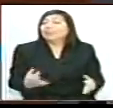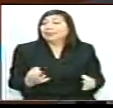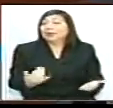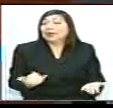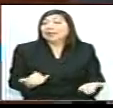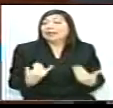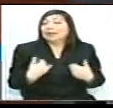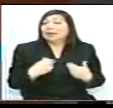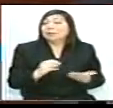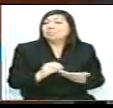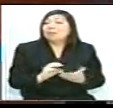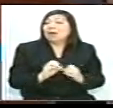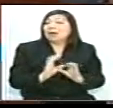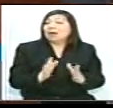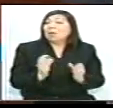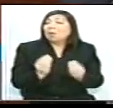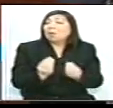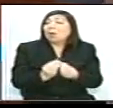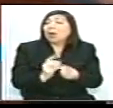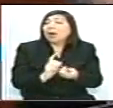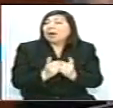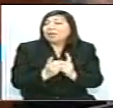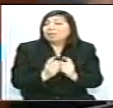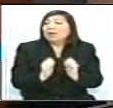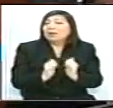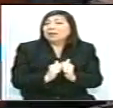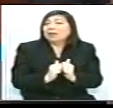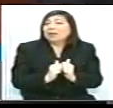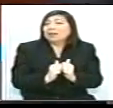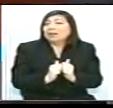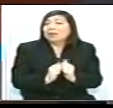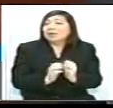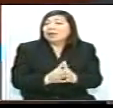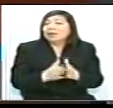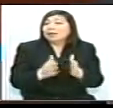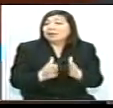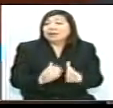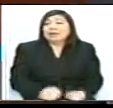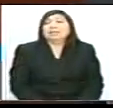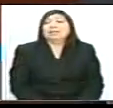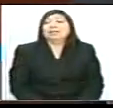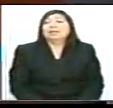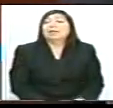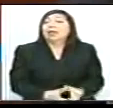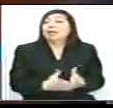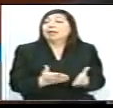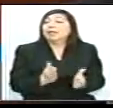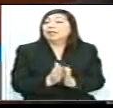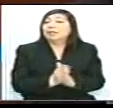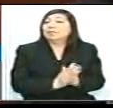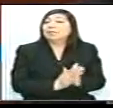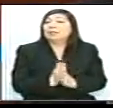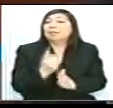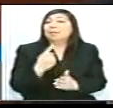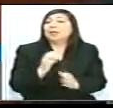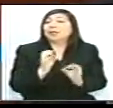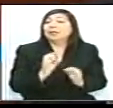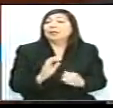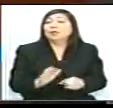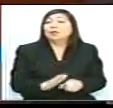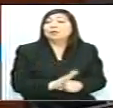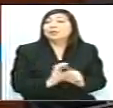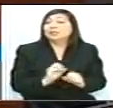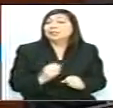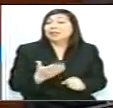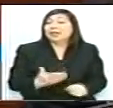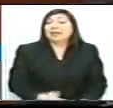Presidenta, que hay que tener claro, es una pequeña modificación que abre una gran avenida con grandes beneficios para los de siempre. Y si